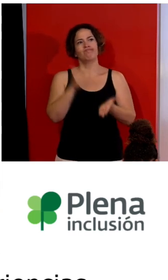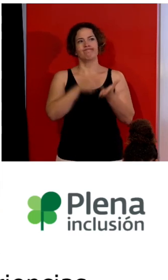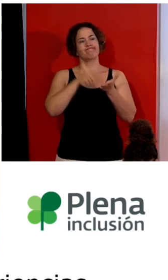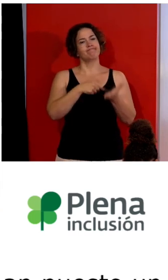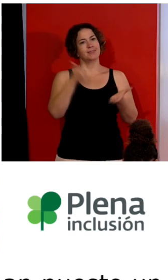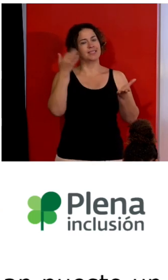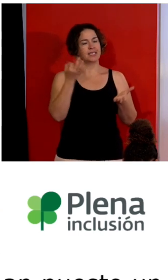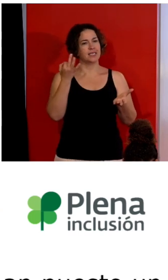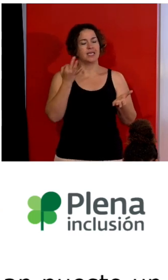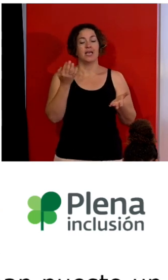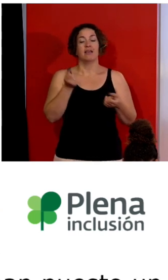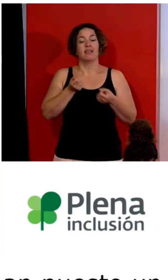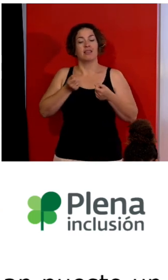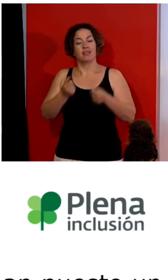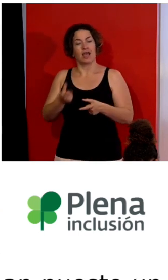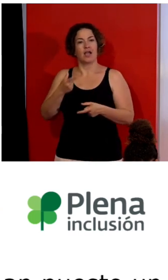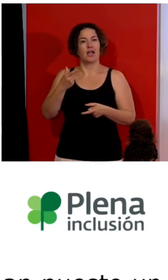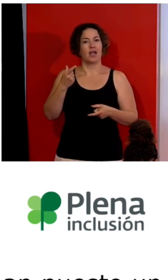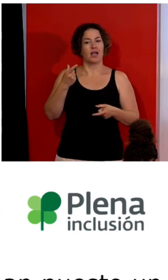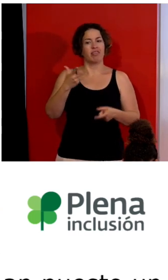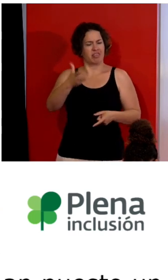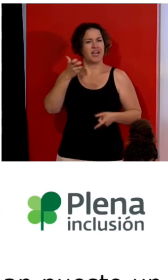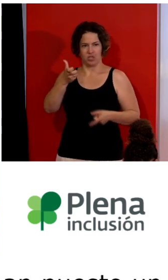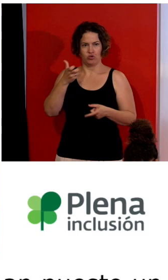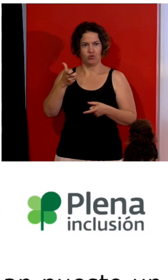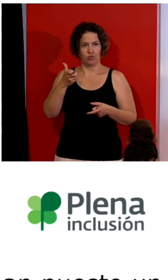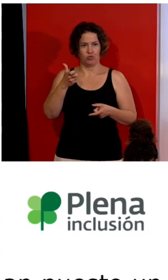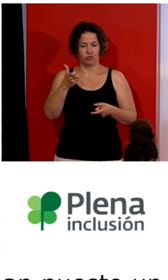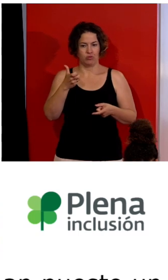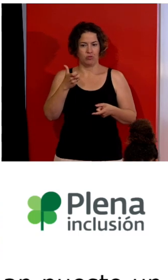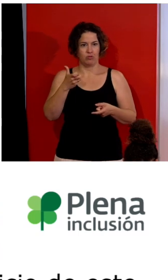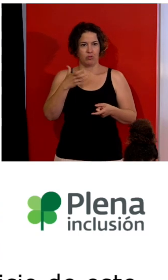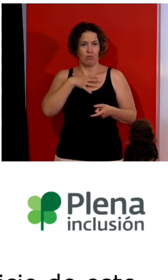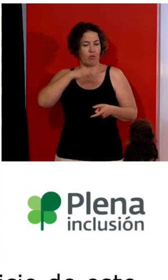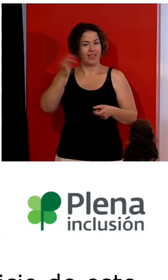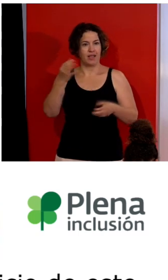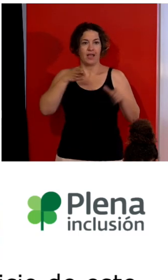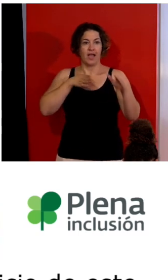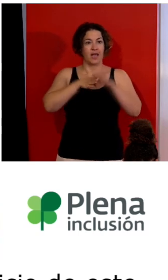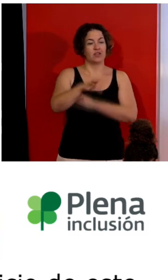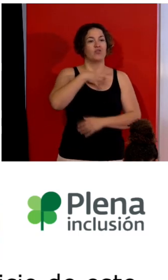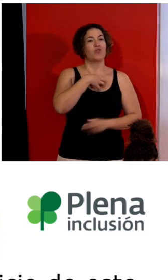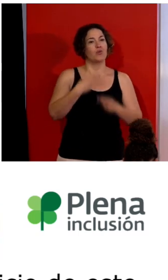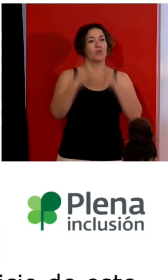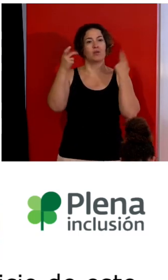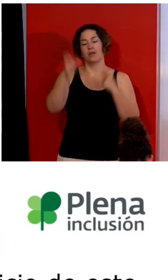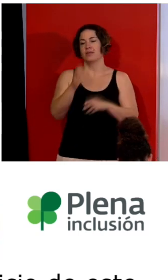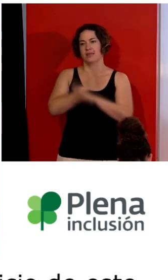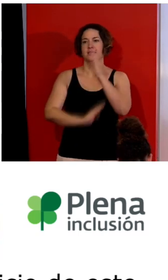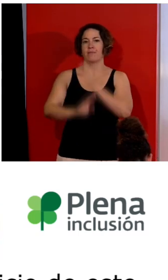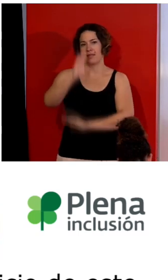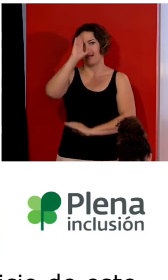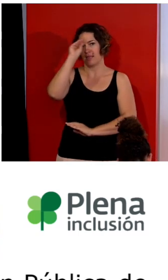en posibilitar el ejercicio de este derecho, que es el acceso a la función pública de las personas con